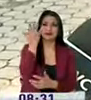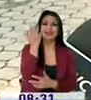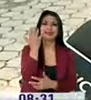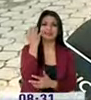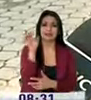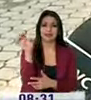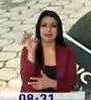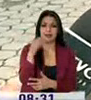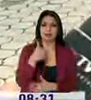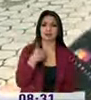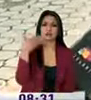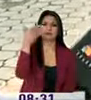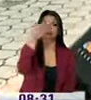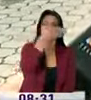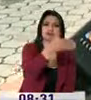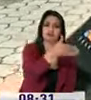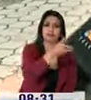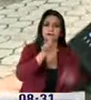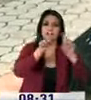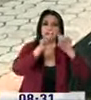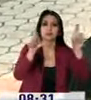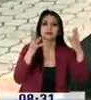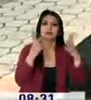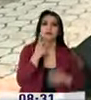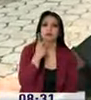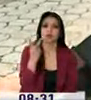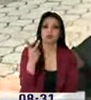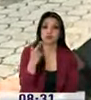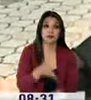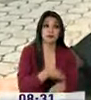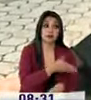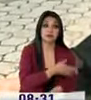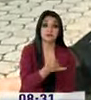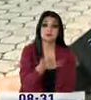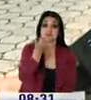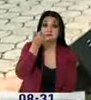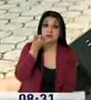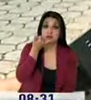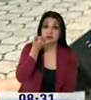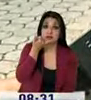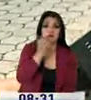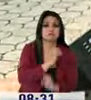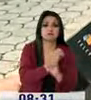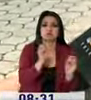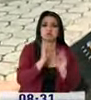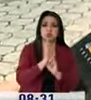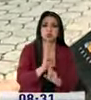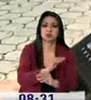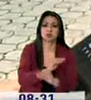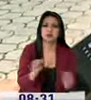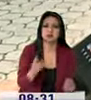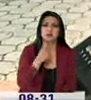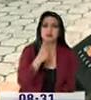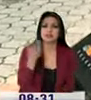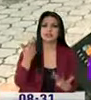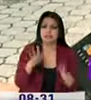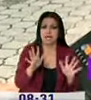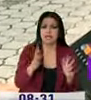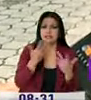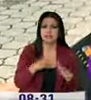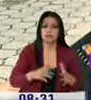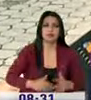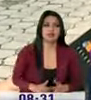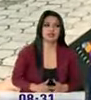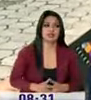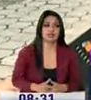ese mes. Y a la demás, porque cuando le llamaron, no dieron ningún resultado, dijeron que ya van a mandar y no mandaron